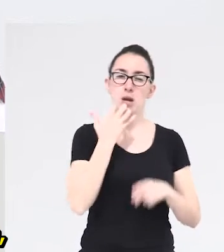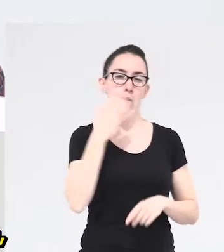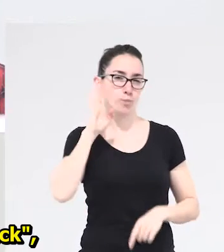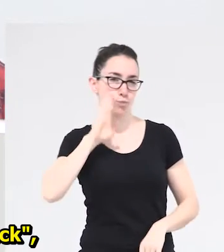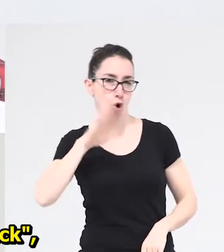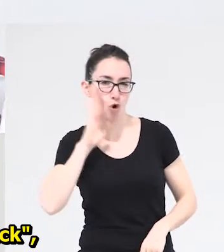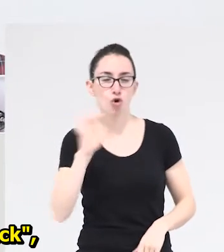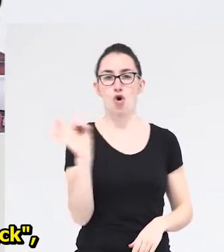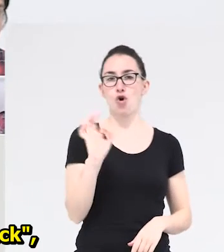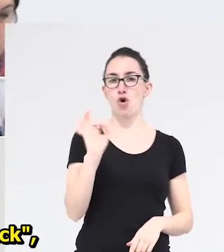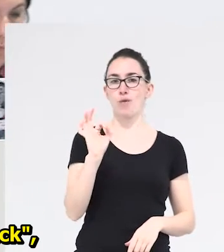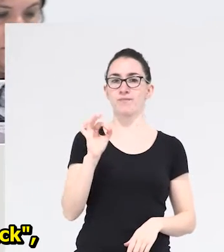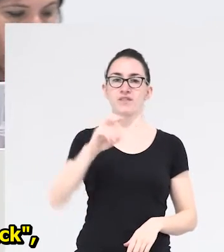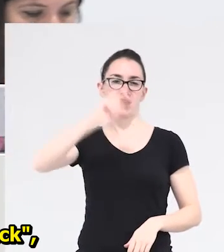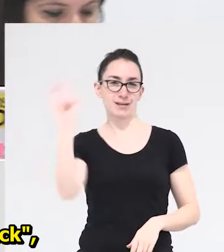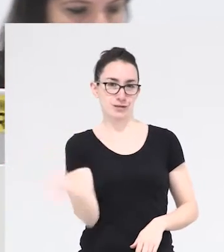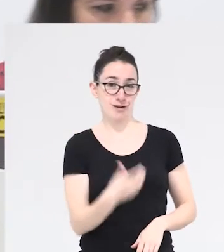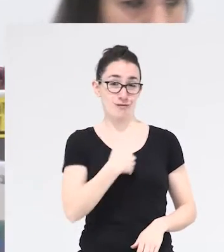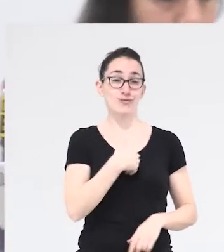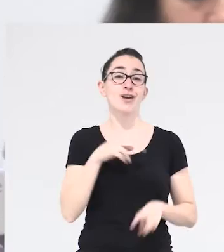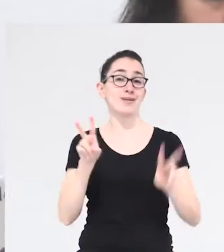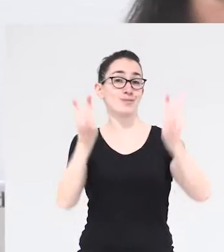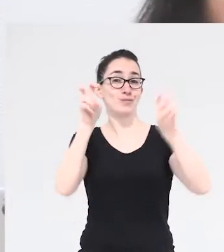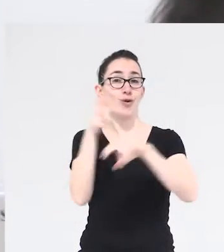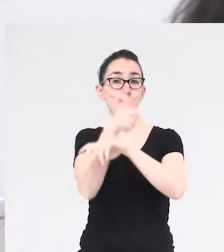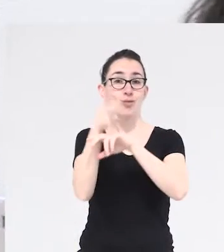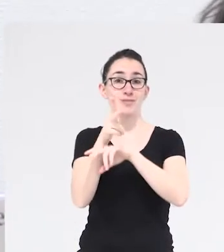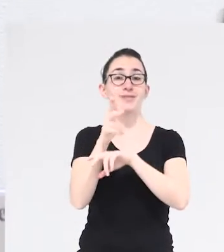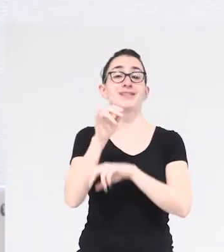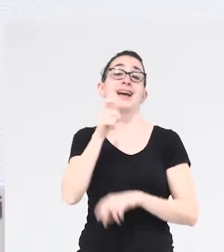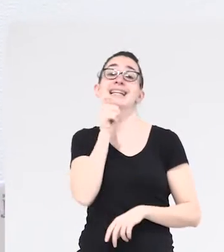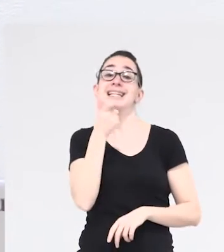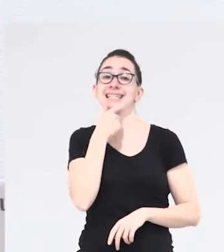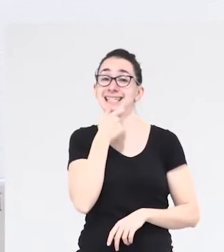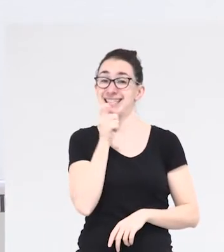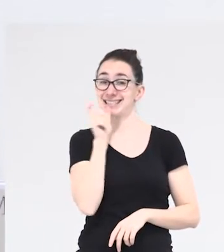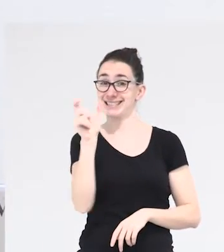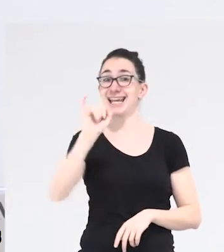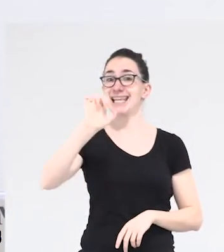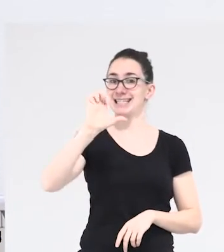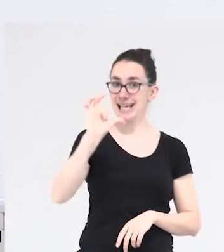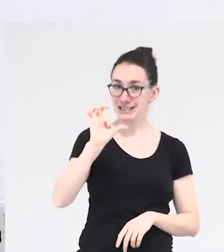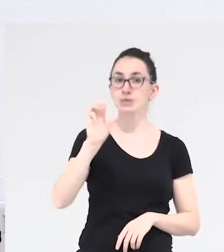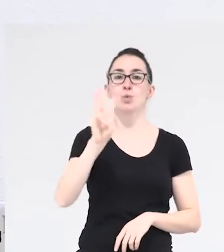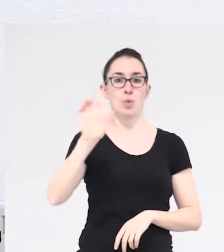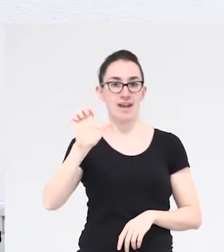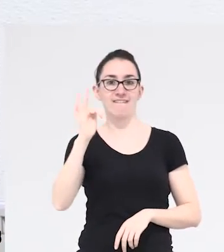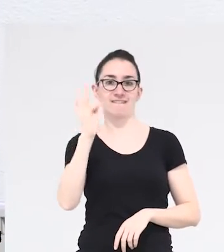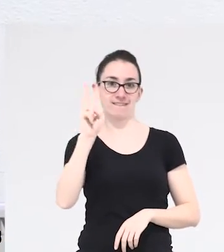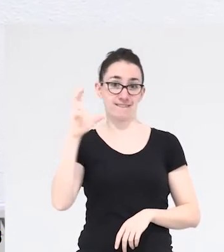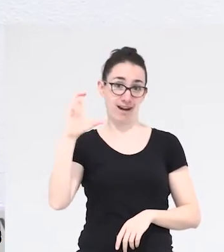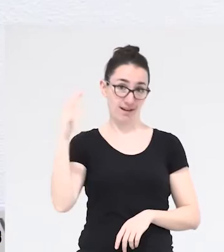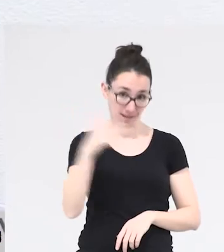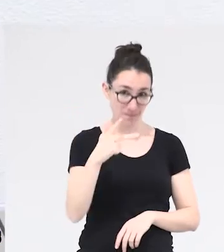diversidades funcionales con documentales como Yes We Fuck, que hemos podido disfrutar en esta escuela. Pero hoy vamos a